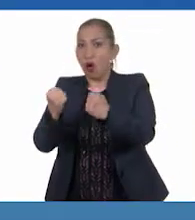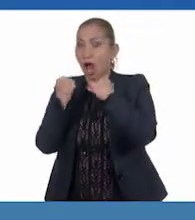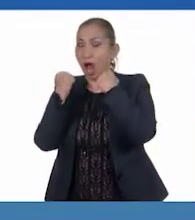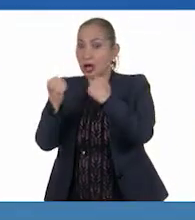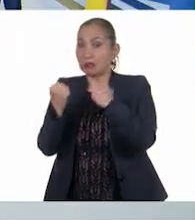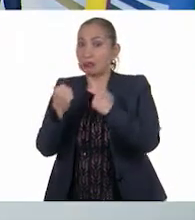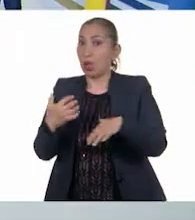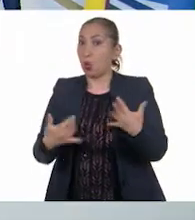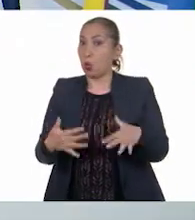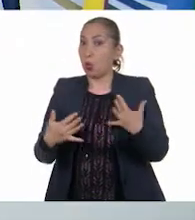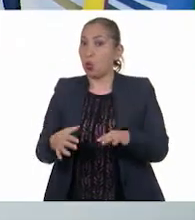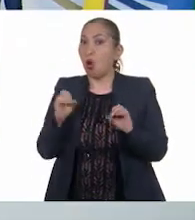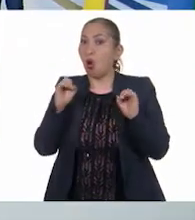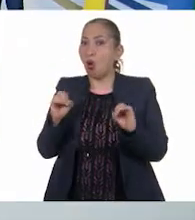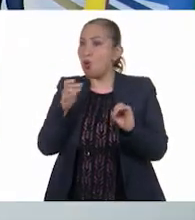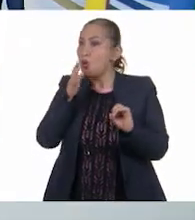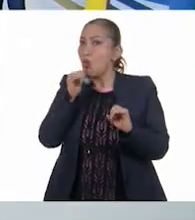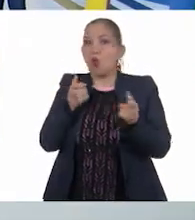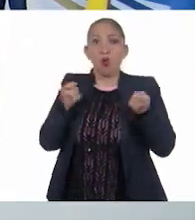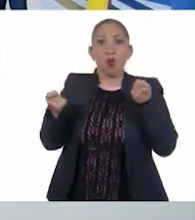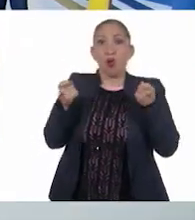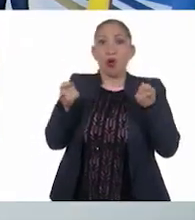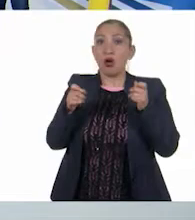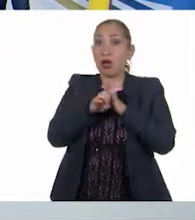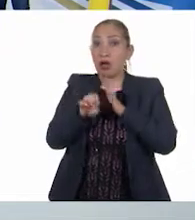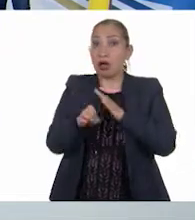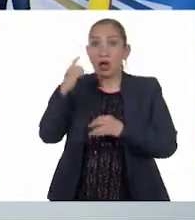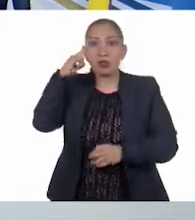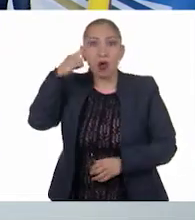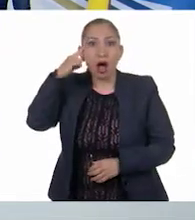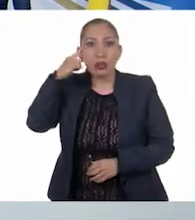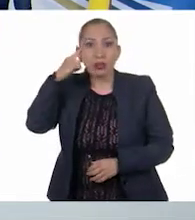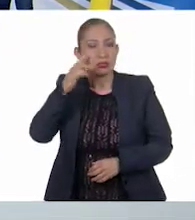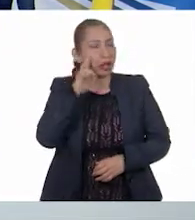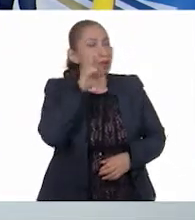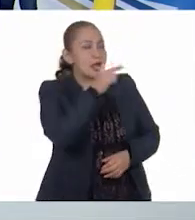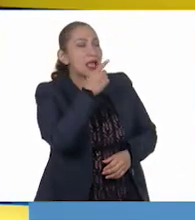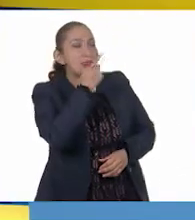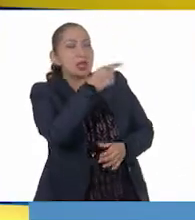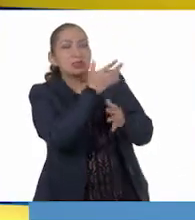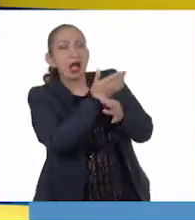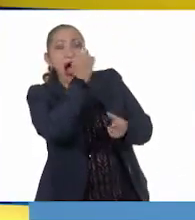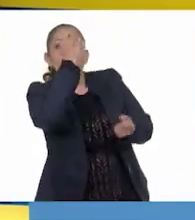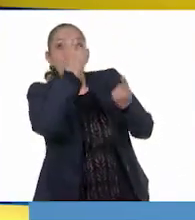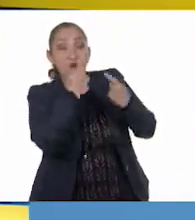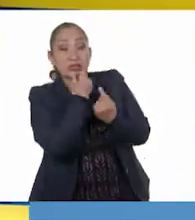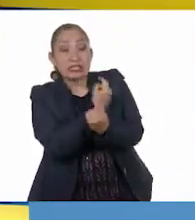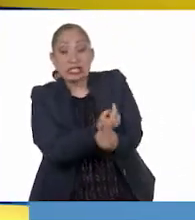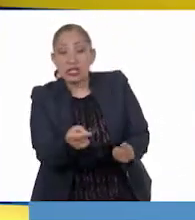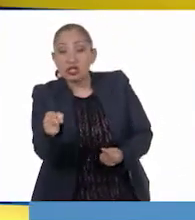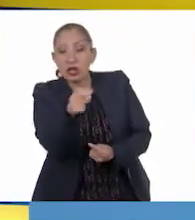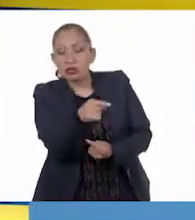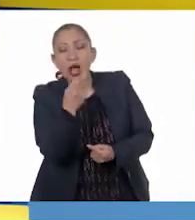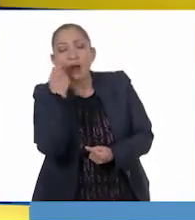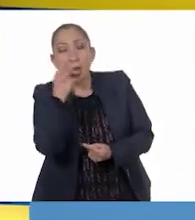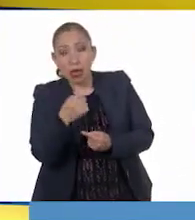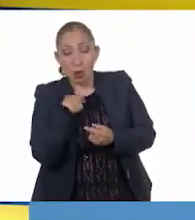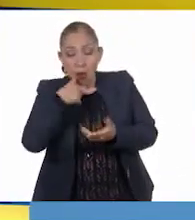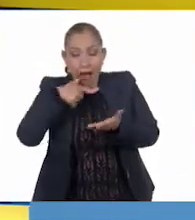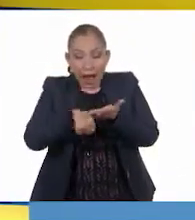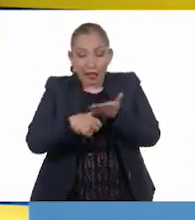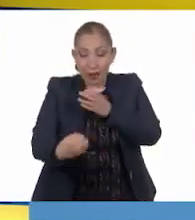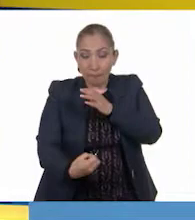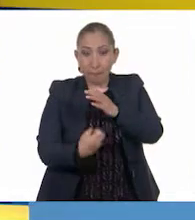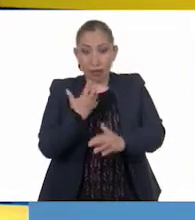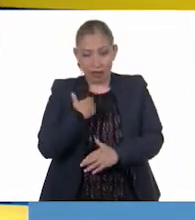y a veces incontrolable como el enojo. Vamos a ver qué nos dicen algunos de los niños que nos han escrito.